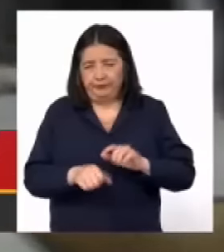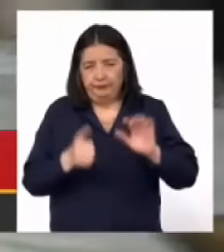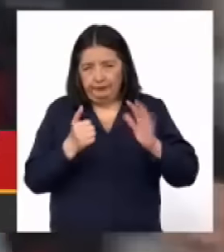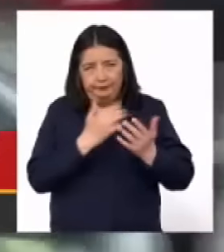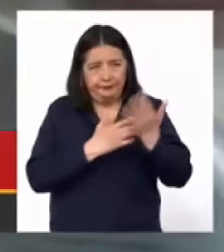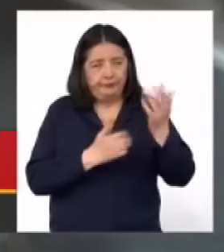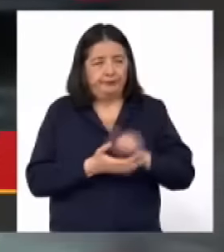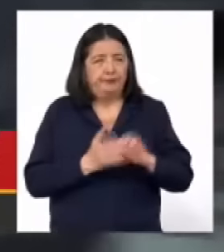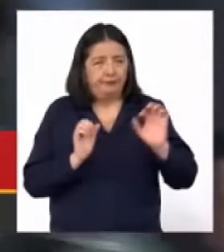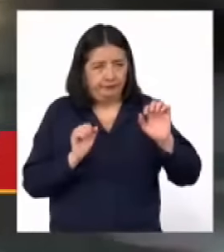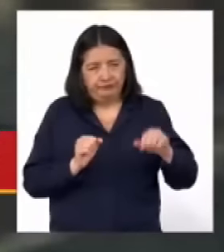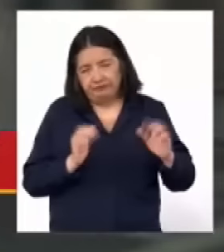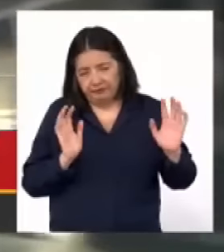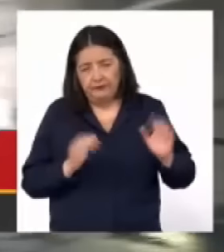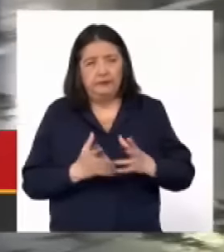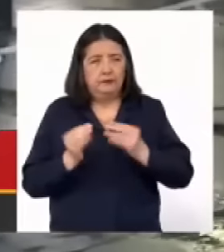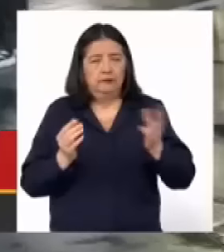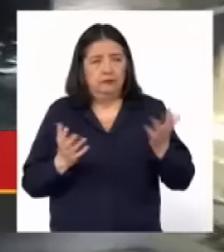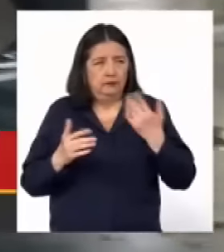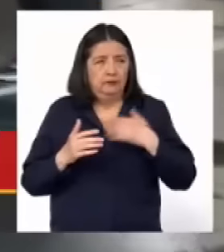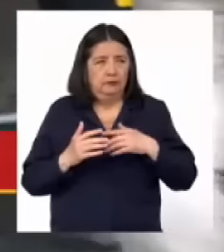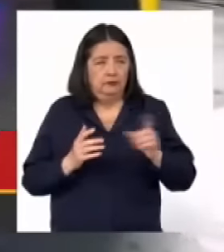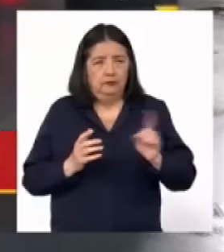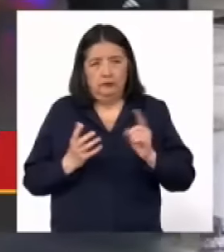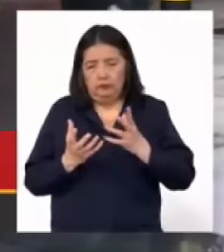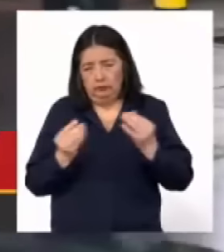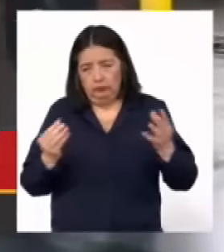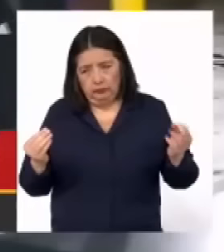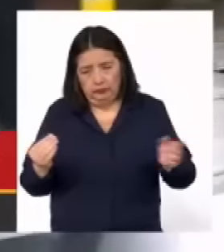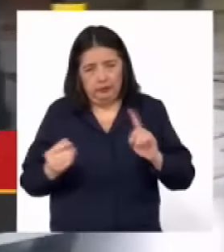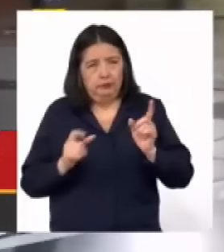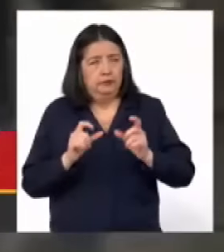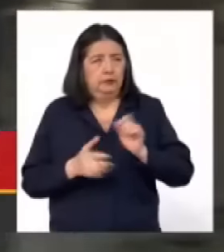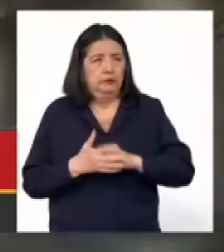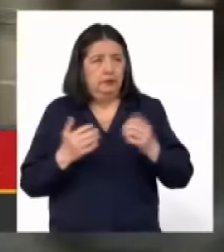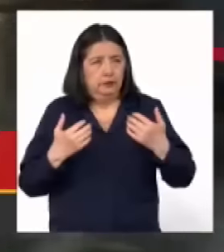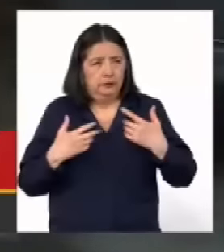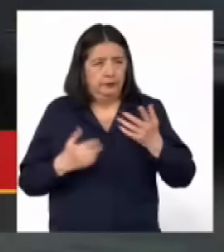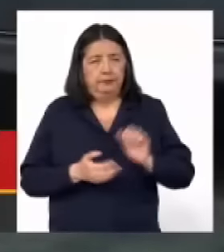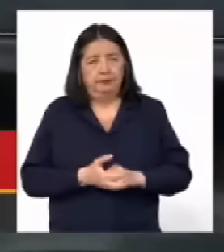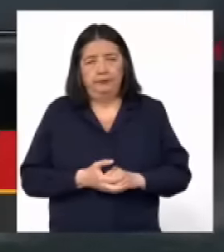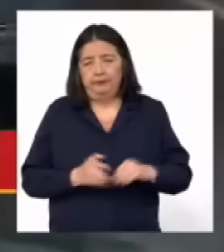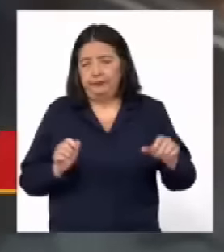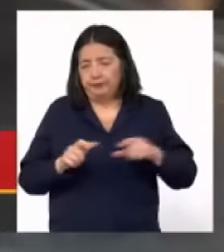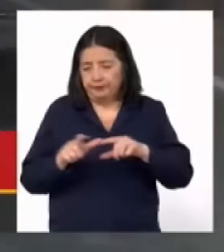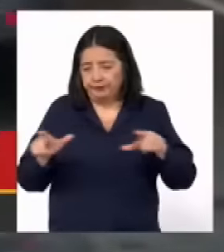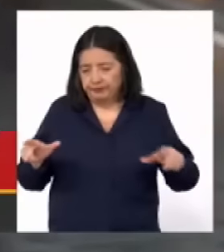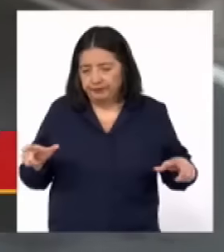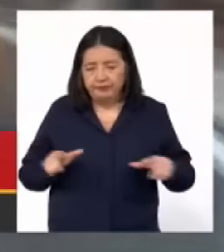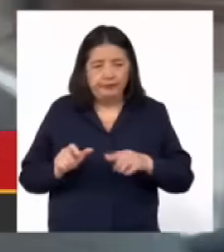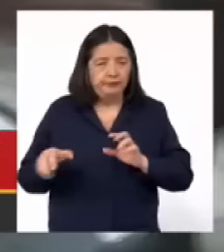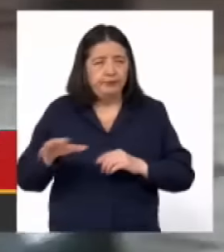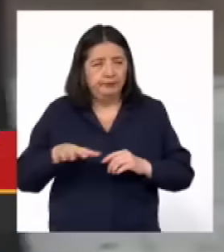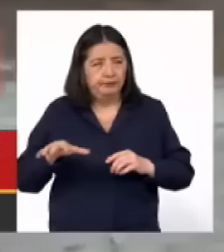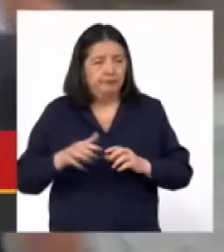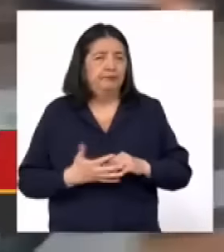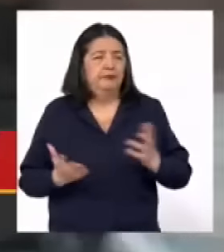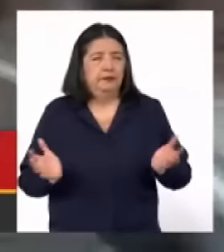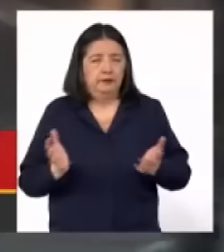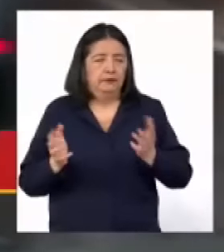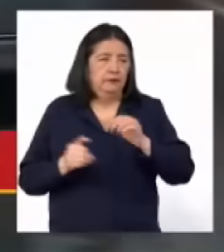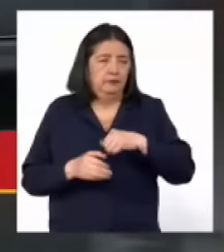de hoy, se están instalando muchos de ellos, no son muchos, tienen una zona preferente para los hinchas